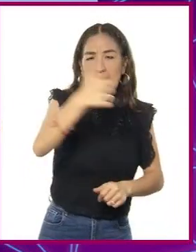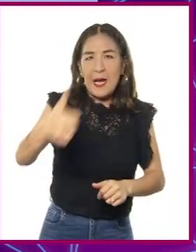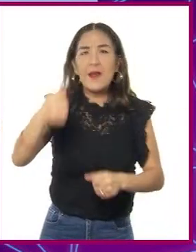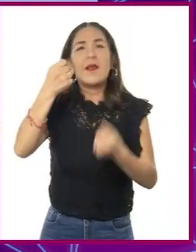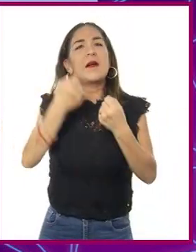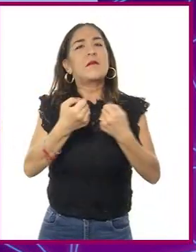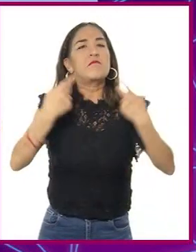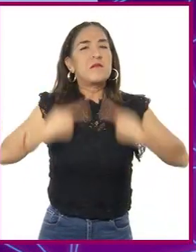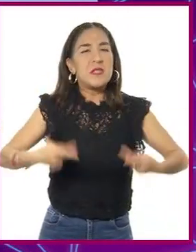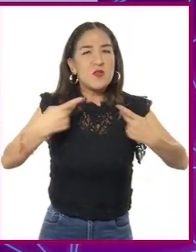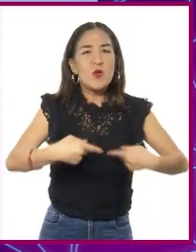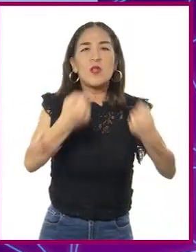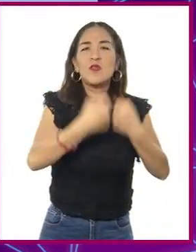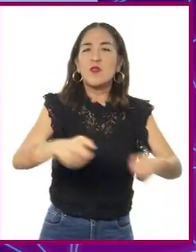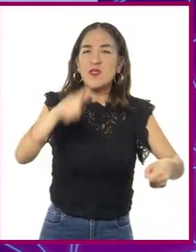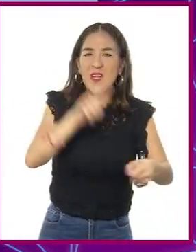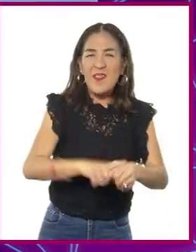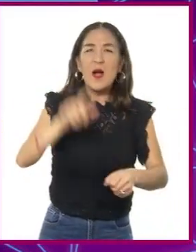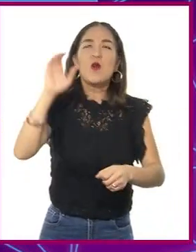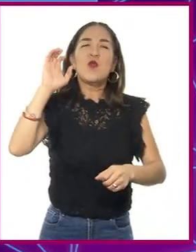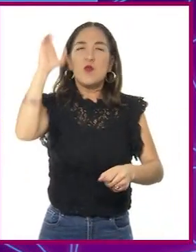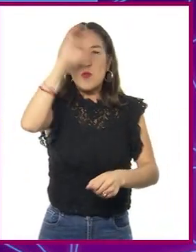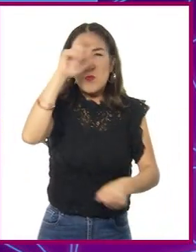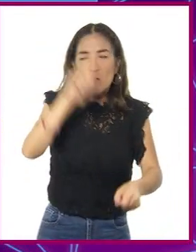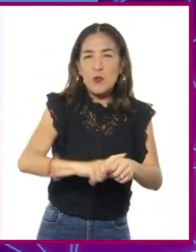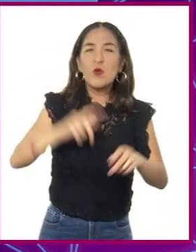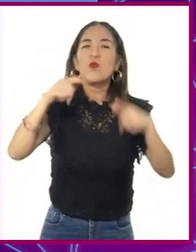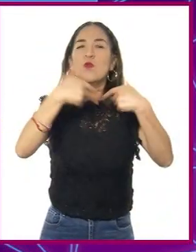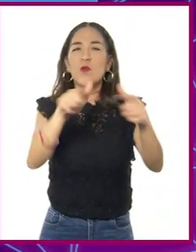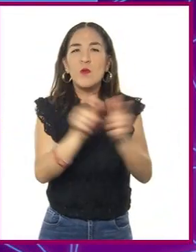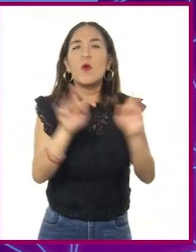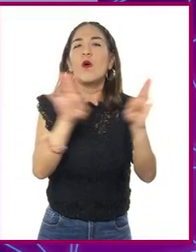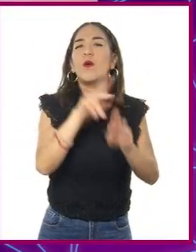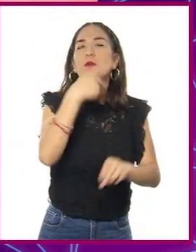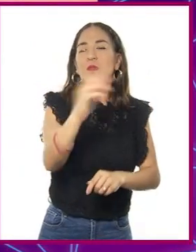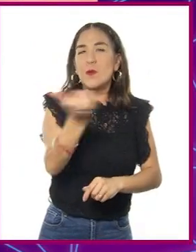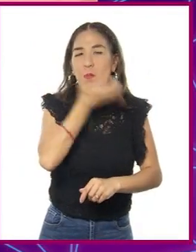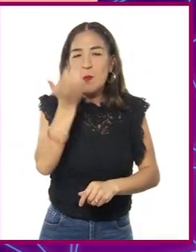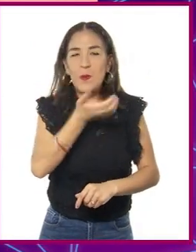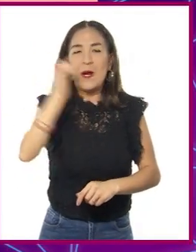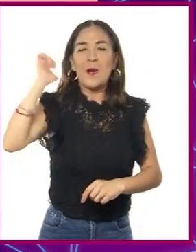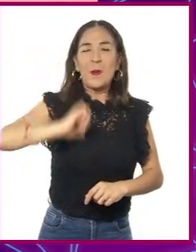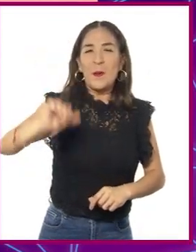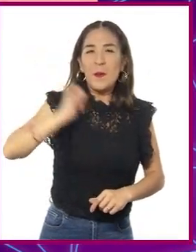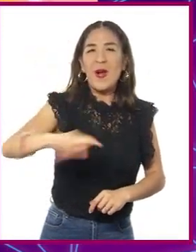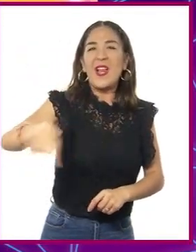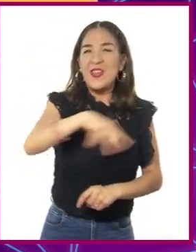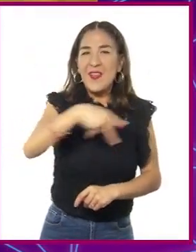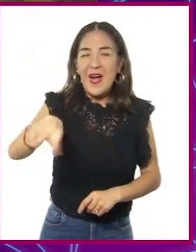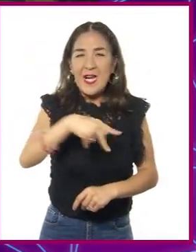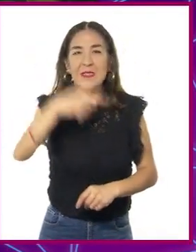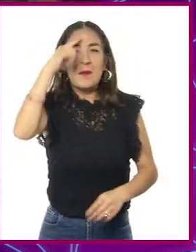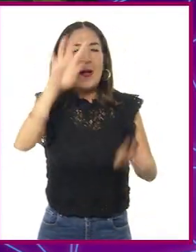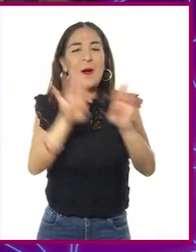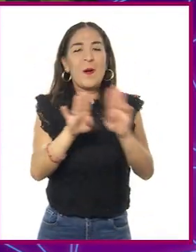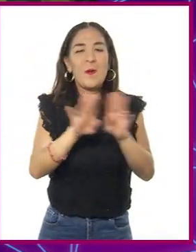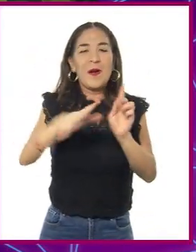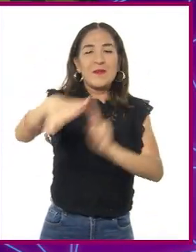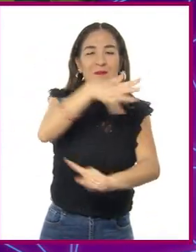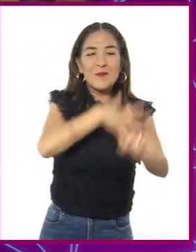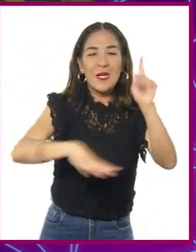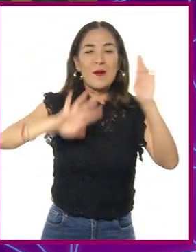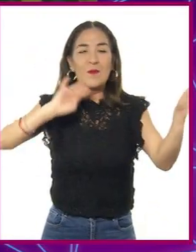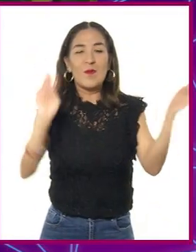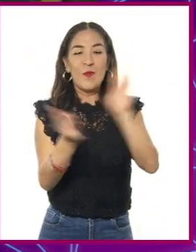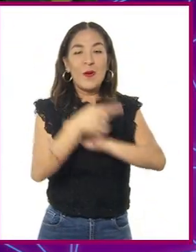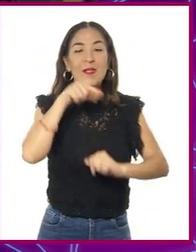danza como una manera de tener contacto con el medio ambiente, de relacionarse con el mundo y con los demás y